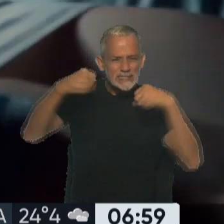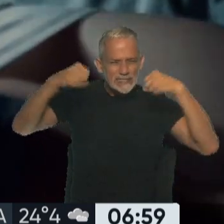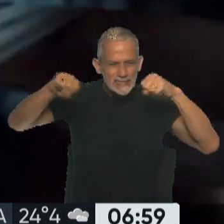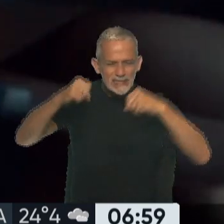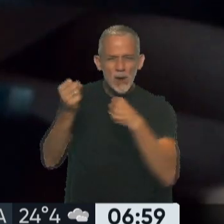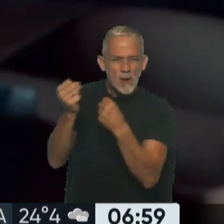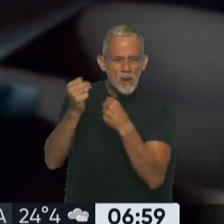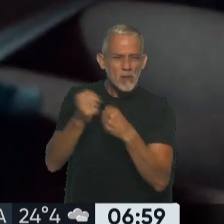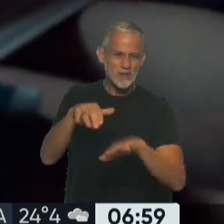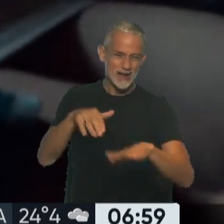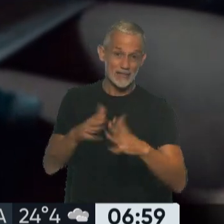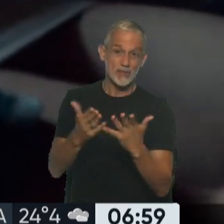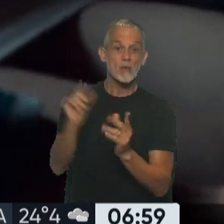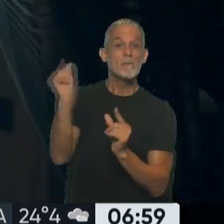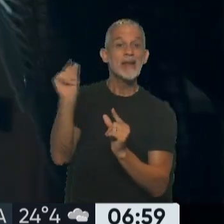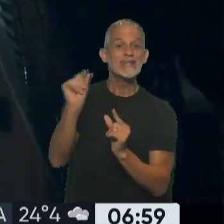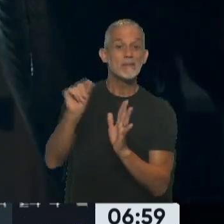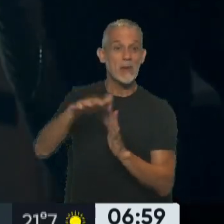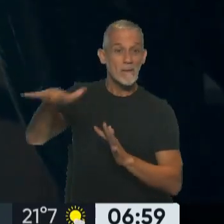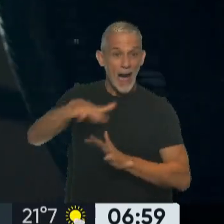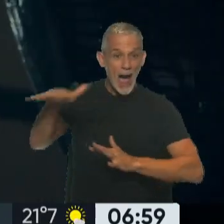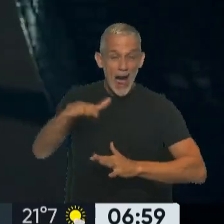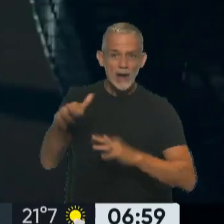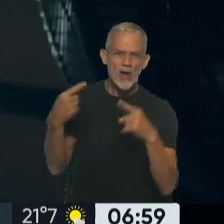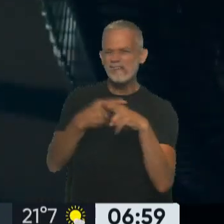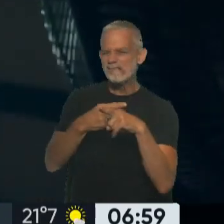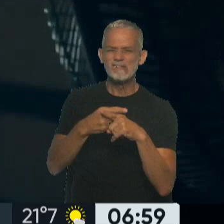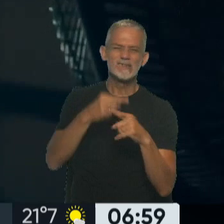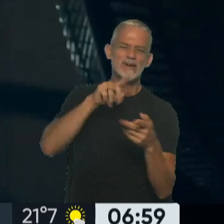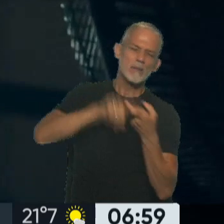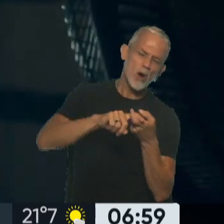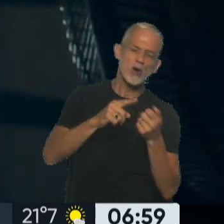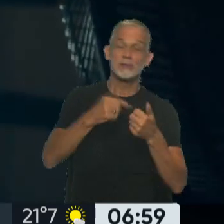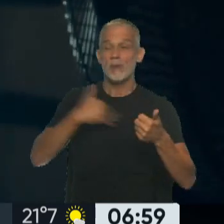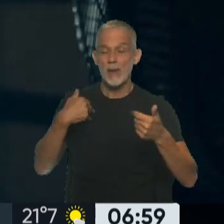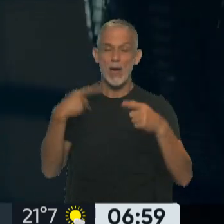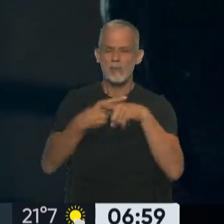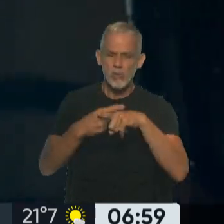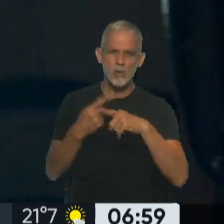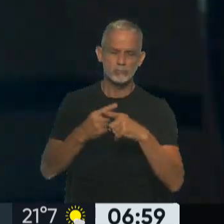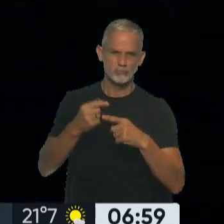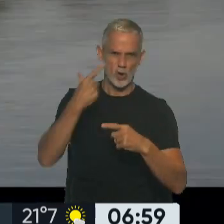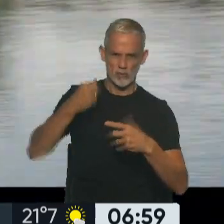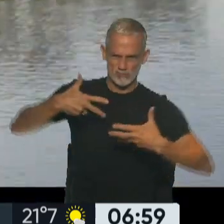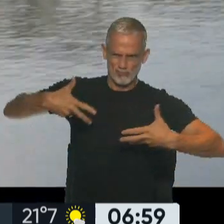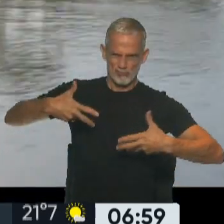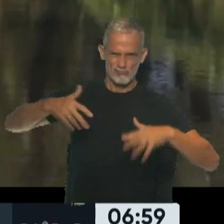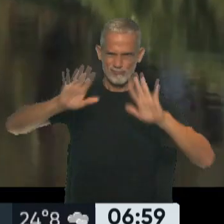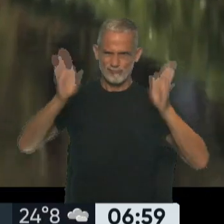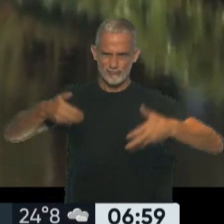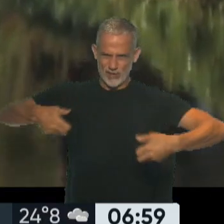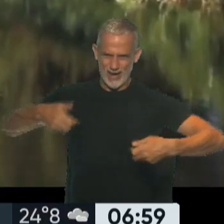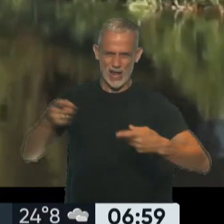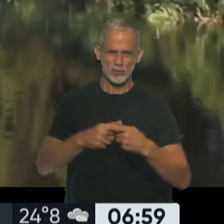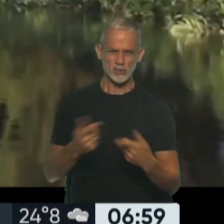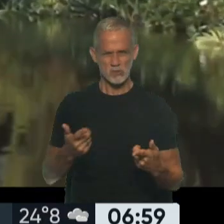boxeo, como prestamista del barrio, discutiendo con su mujer, discutiendo con su padre, con su madre. Es un tipo grandote que además es